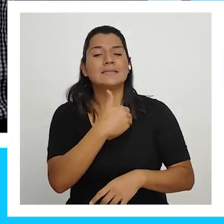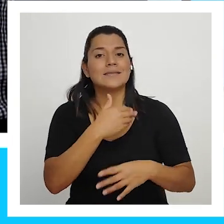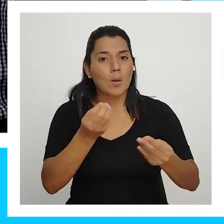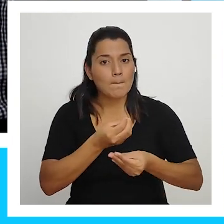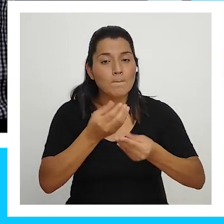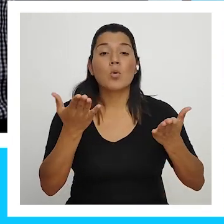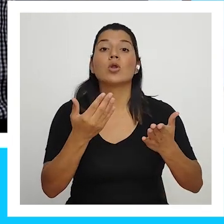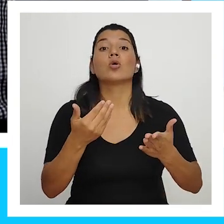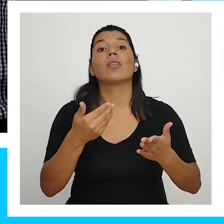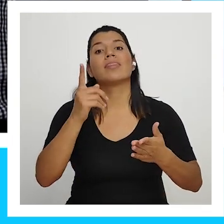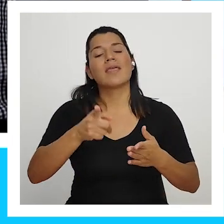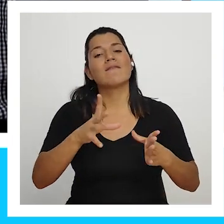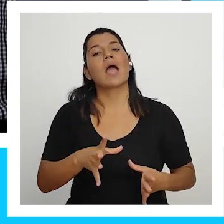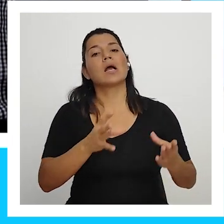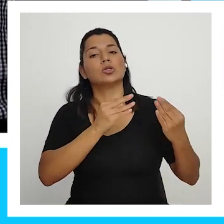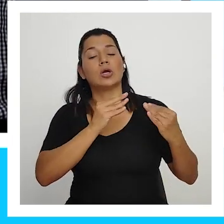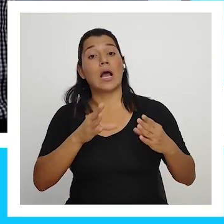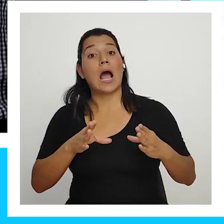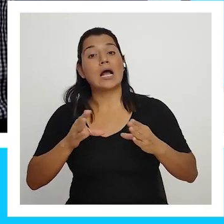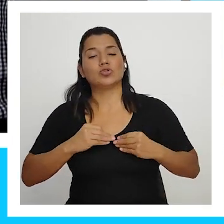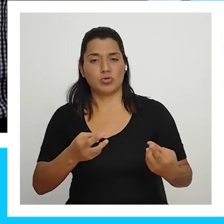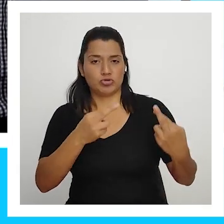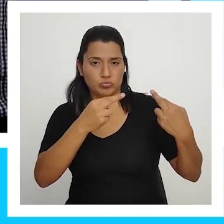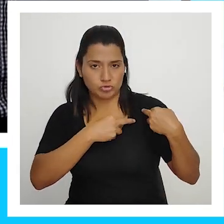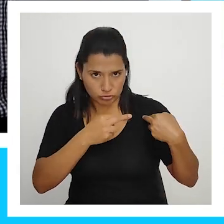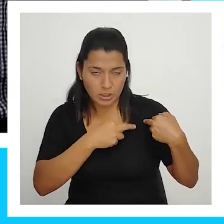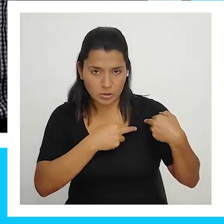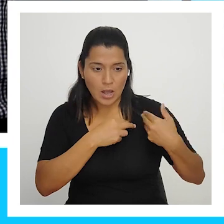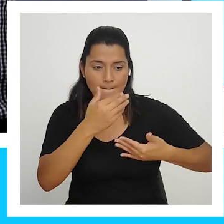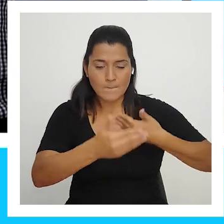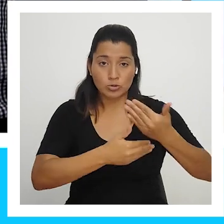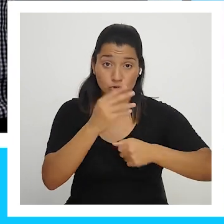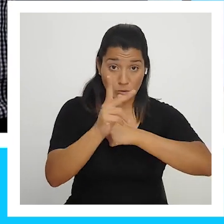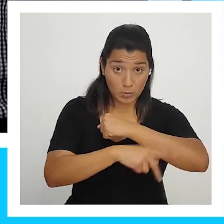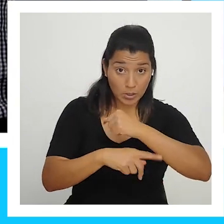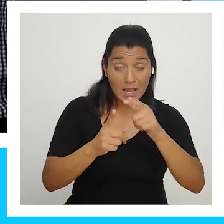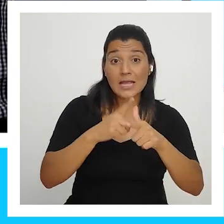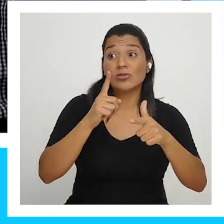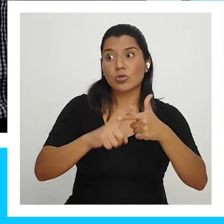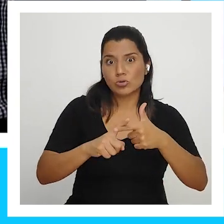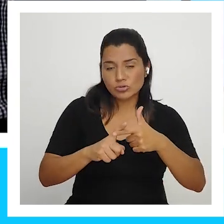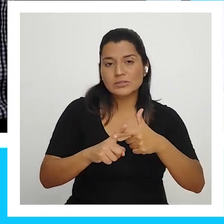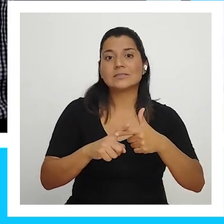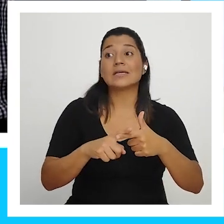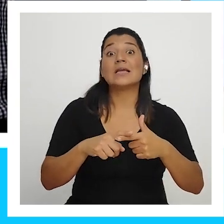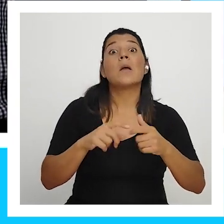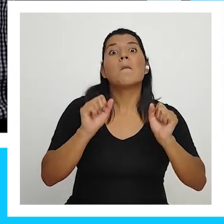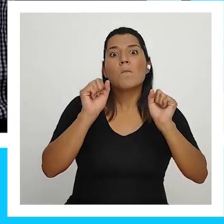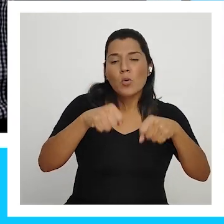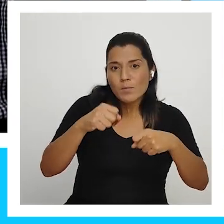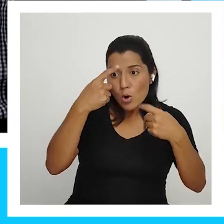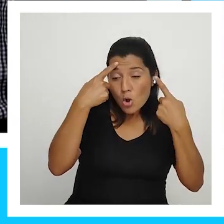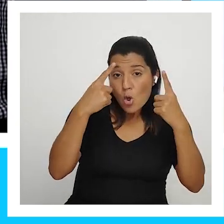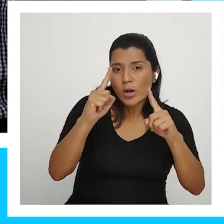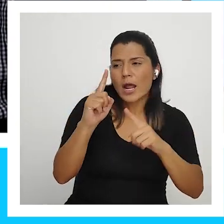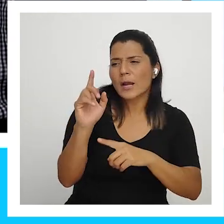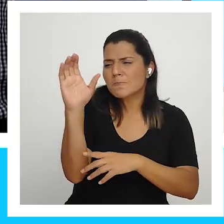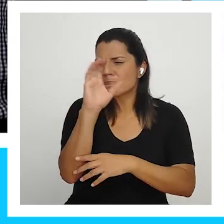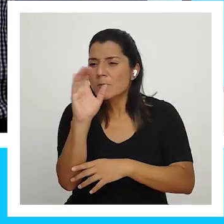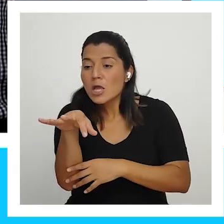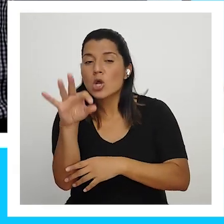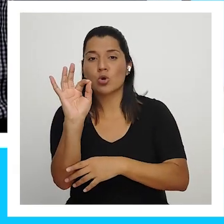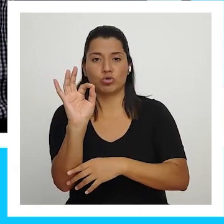al menos 100 casos, pero la Fiscalía solo tiene una denuncia, o bueno, en este caso el OIJ maneja una denuncia, estamos hablando de que la gente